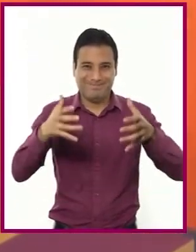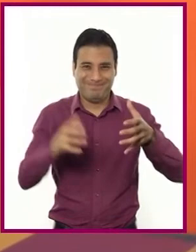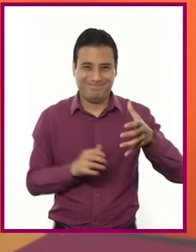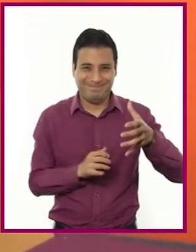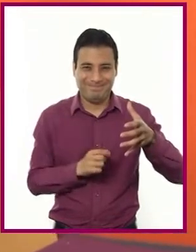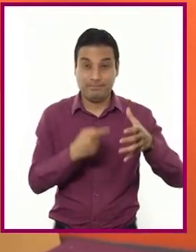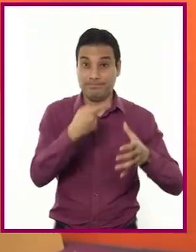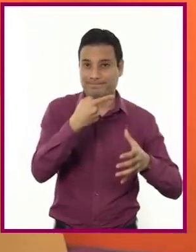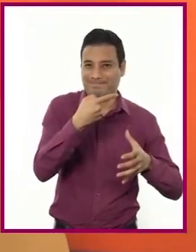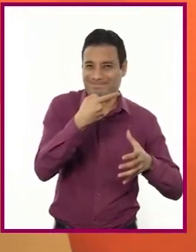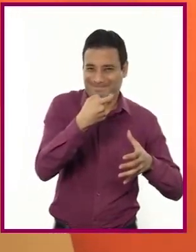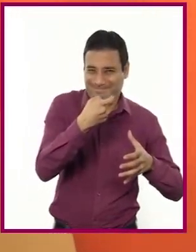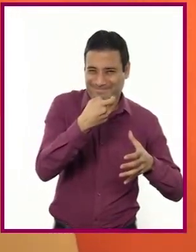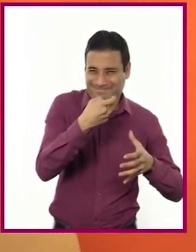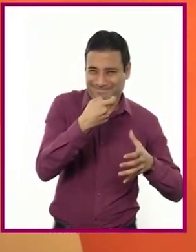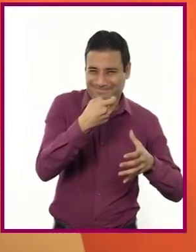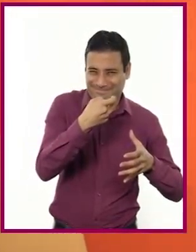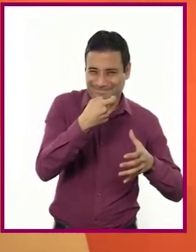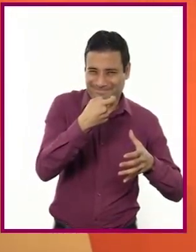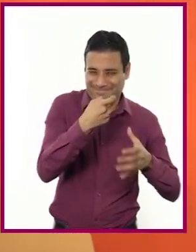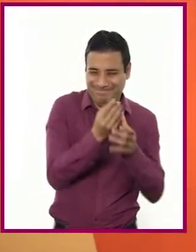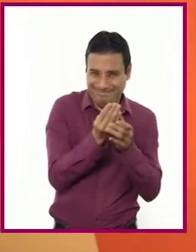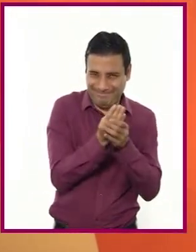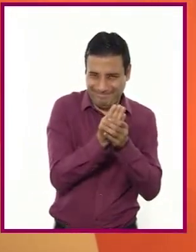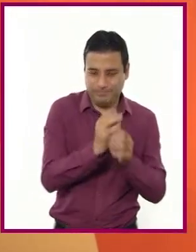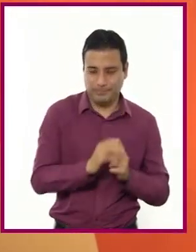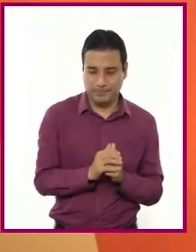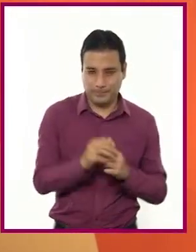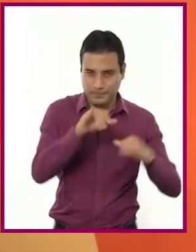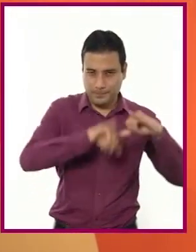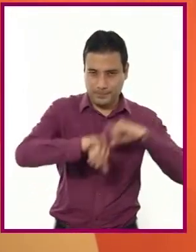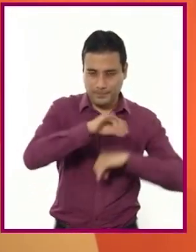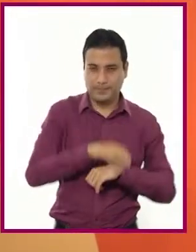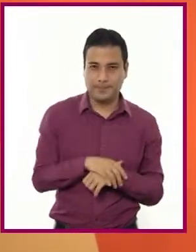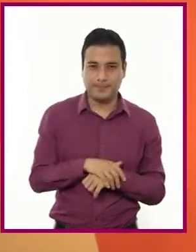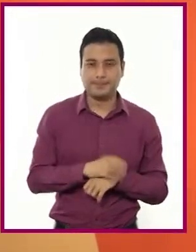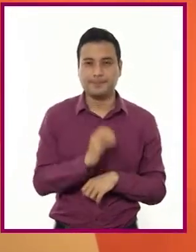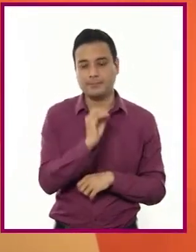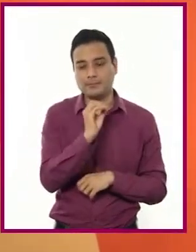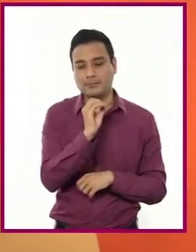la primera disolución. Así que lo escribió como